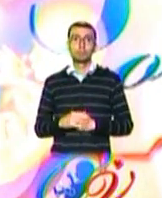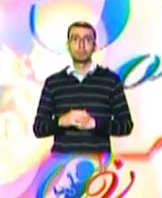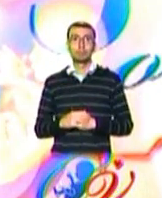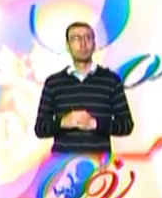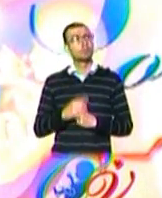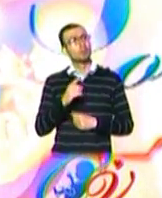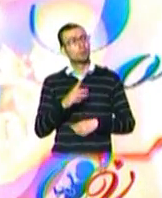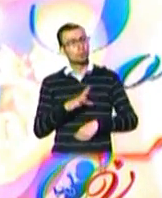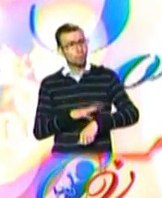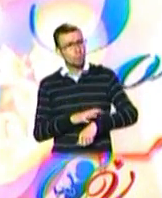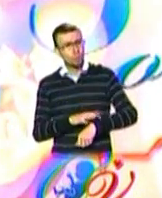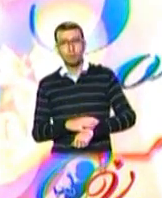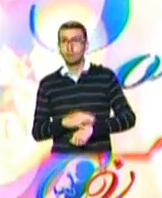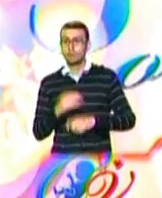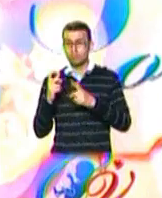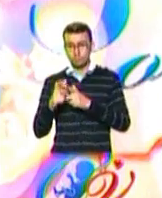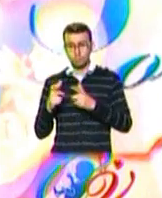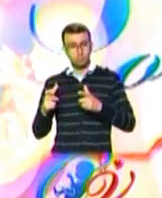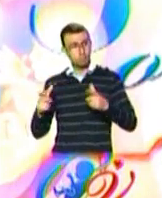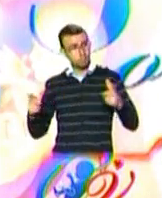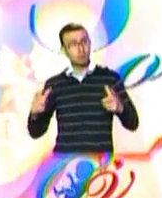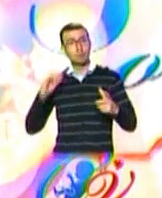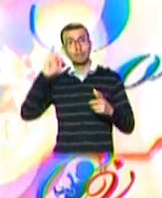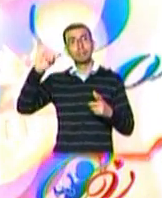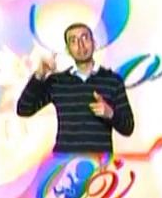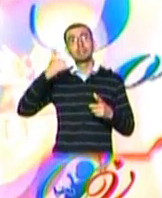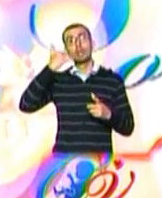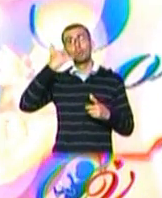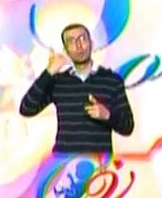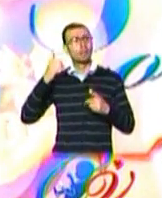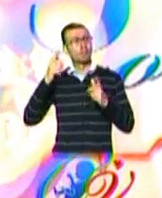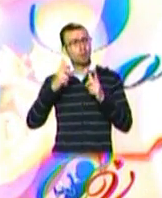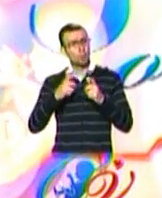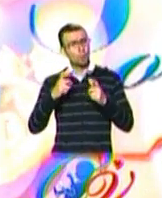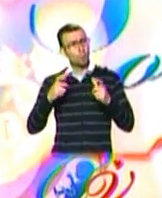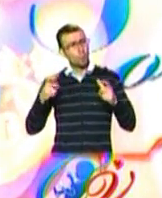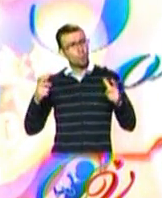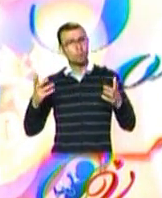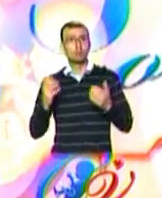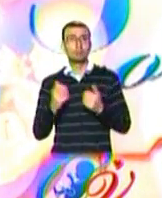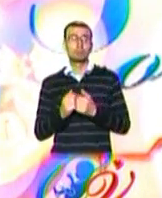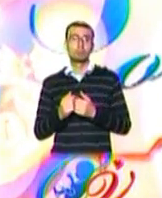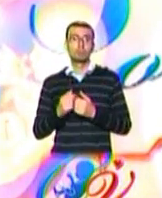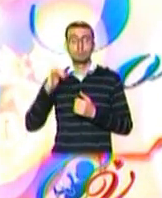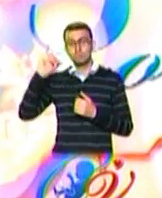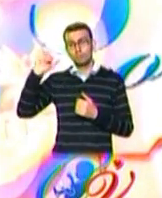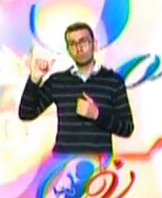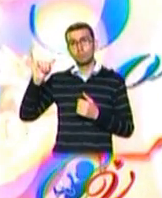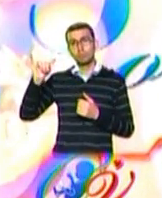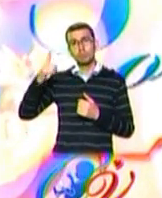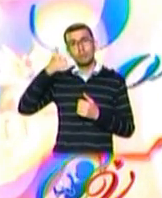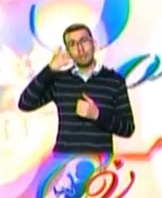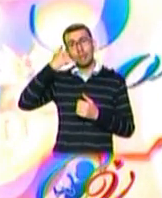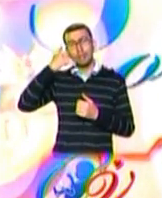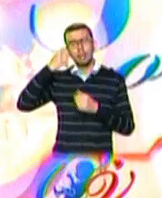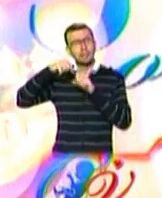Doctor, la onda de un celular me rompió el